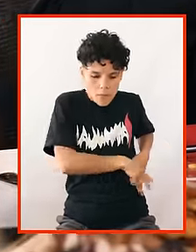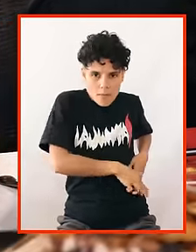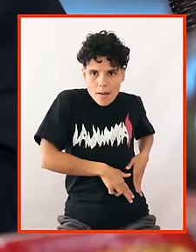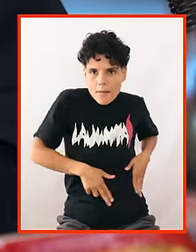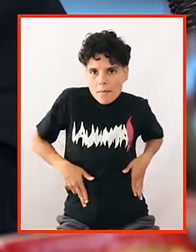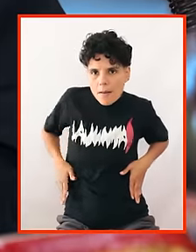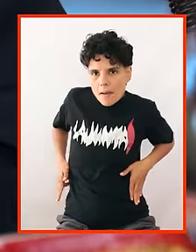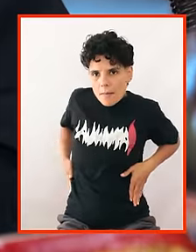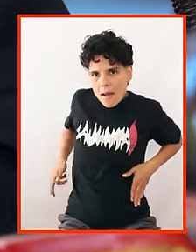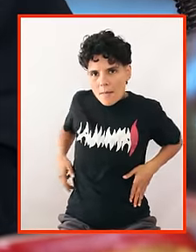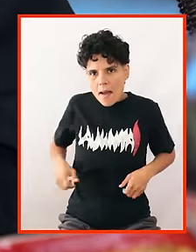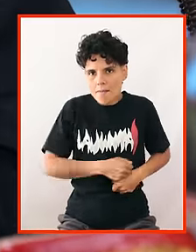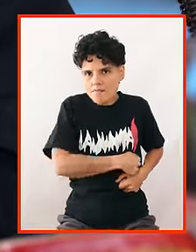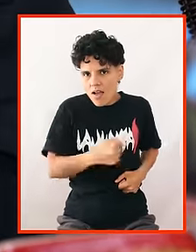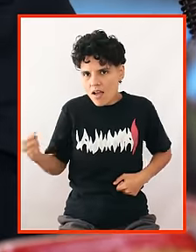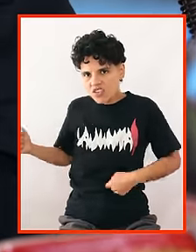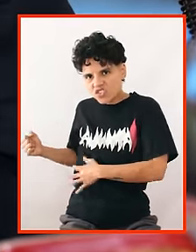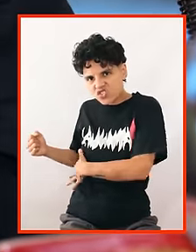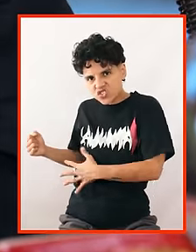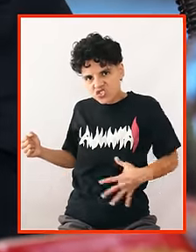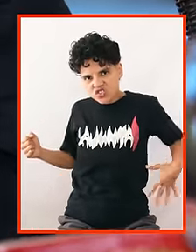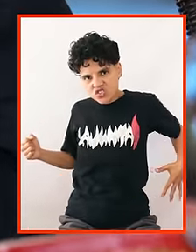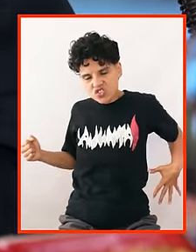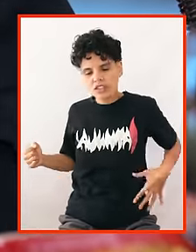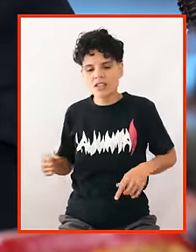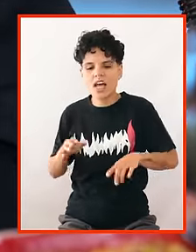martillo. Claro. Y estos gallos de repente cruzaban